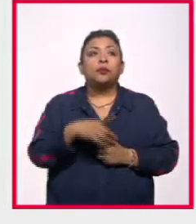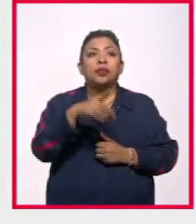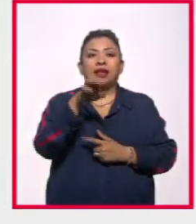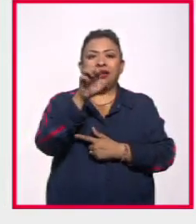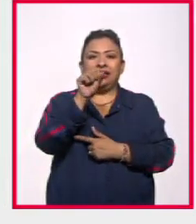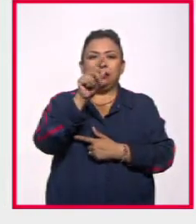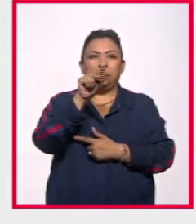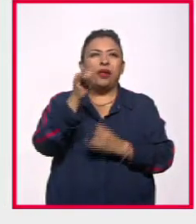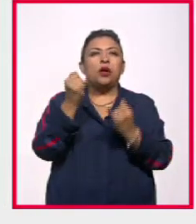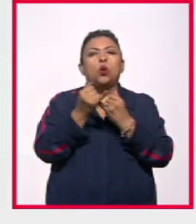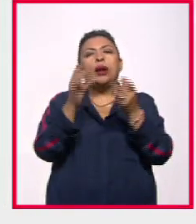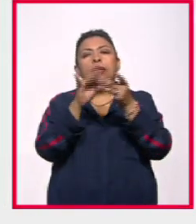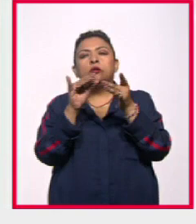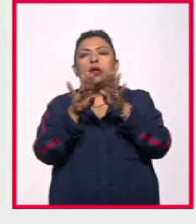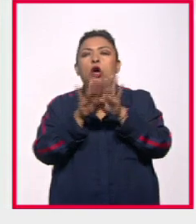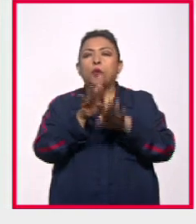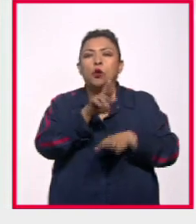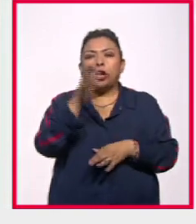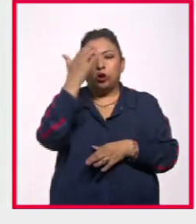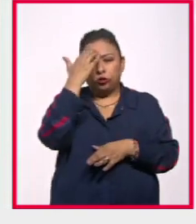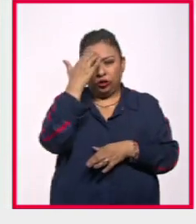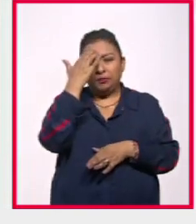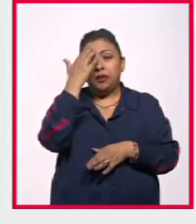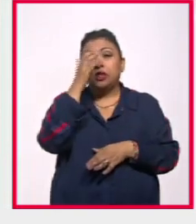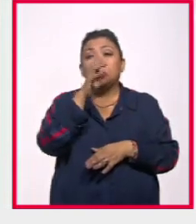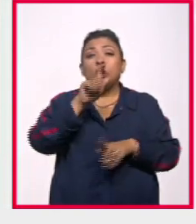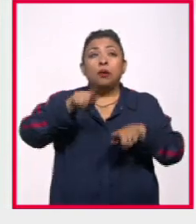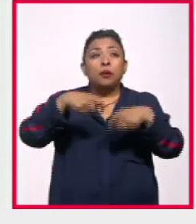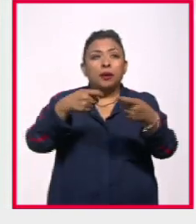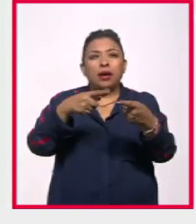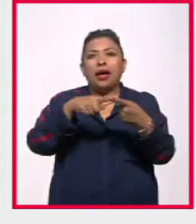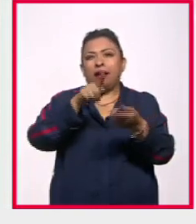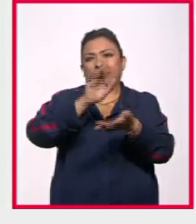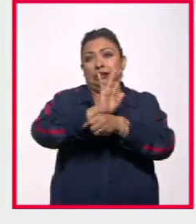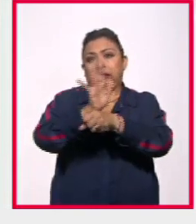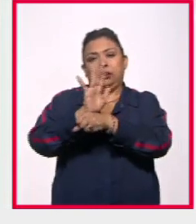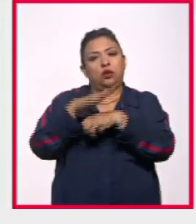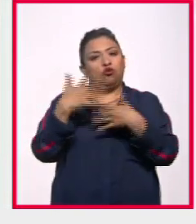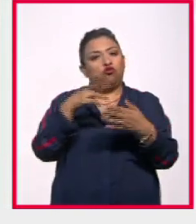Espada también destacó el reconocimiento que Luis Buñuel obtuvo en la Meca del cine.